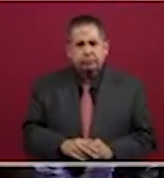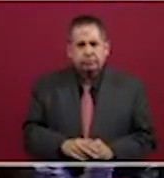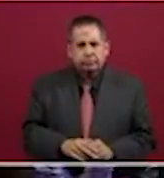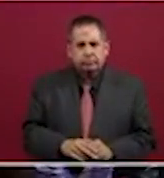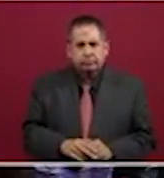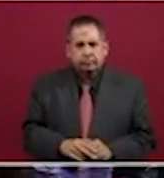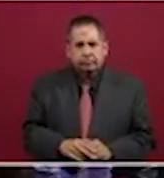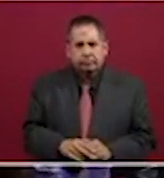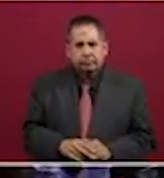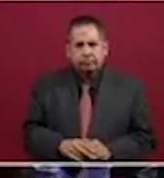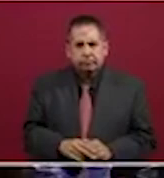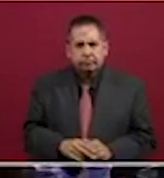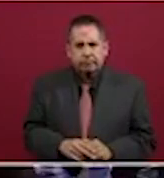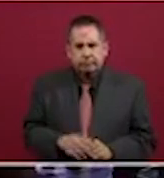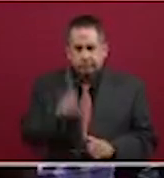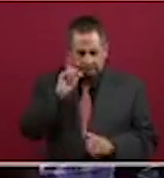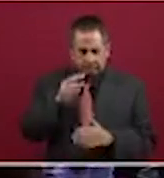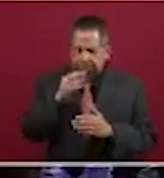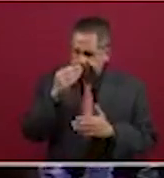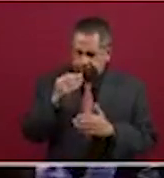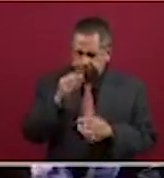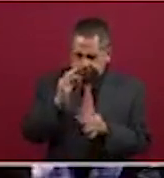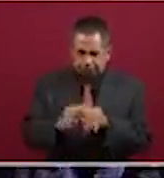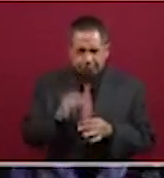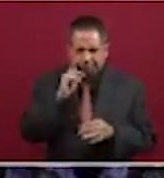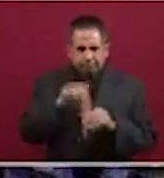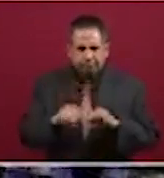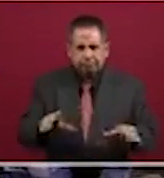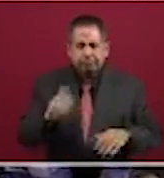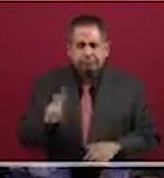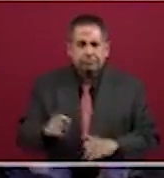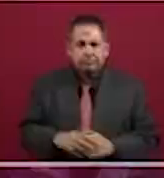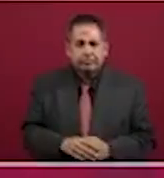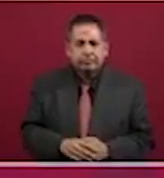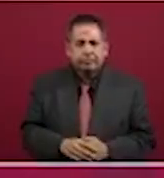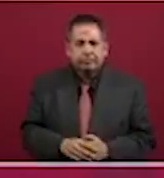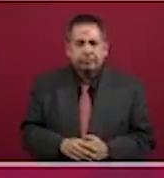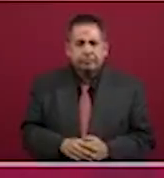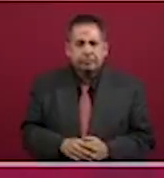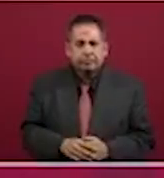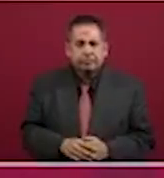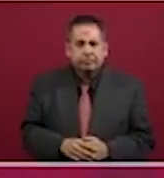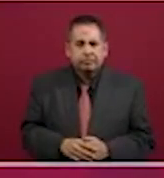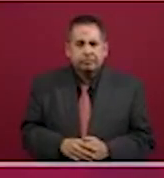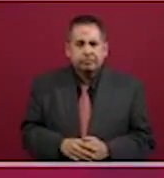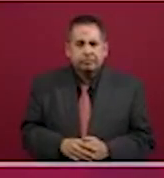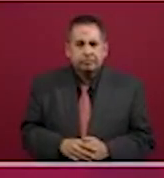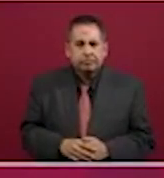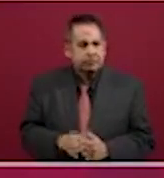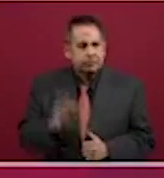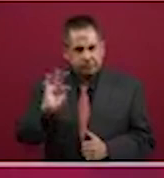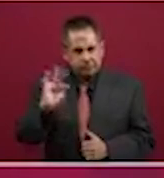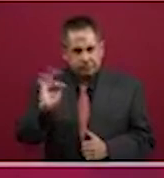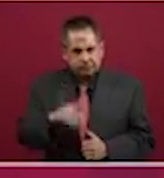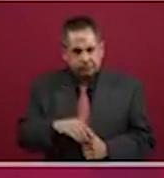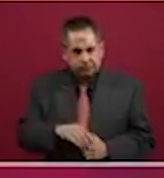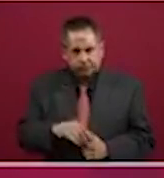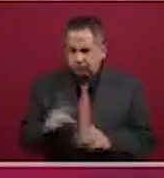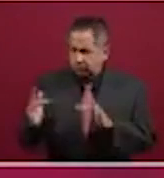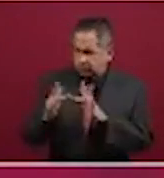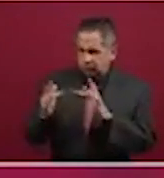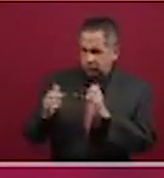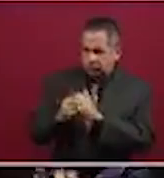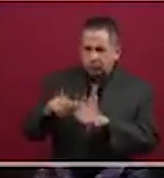manda sin falta pero es más este si se ponen de acuerdo